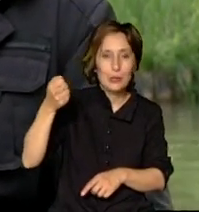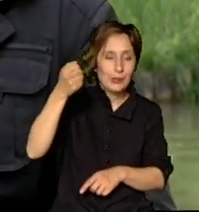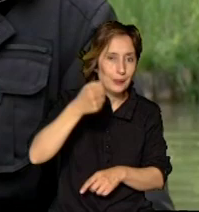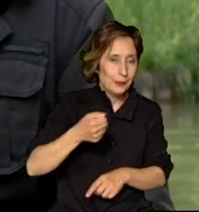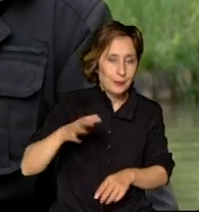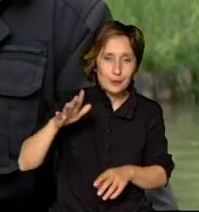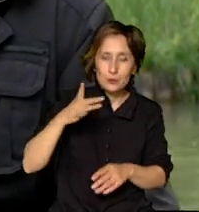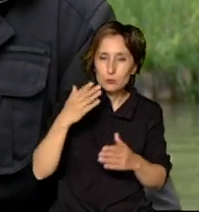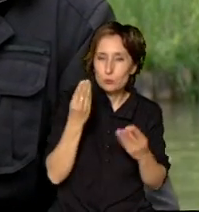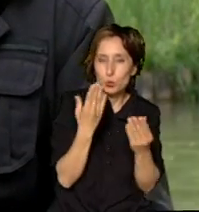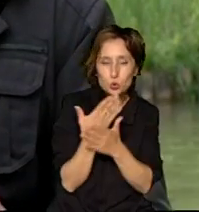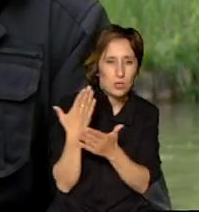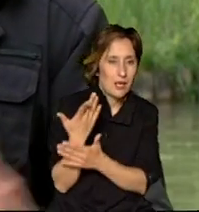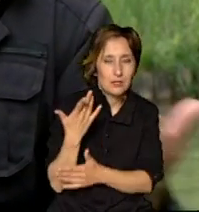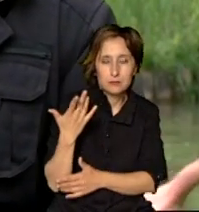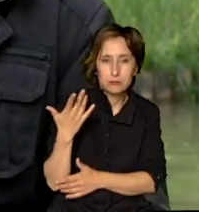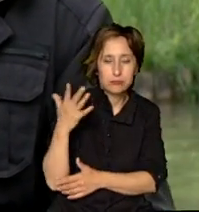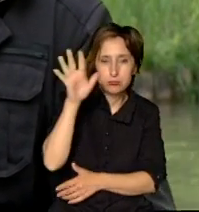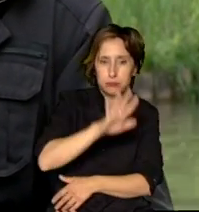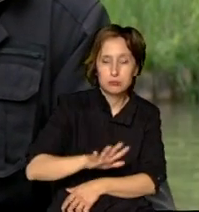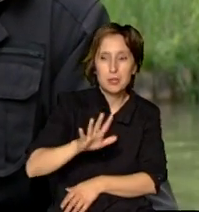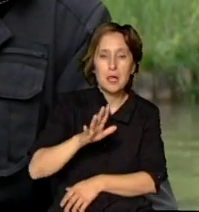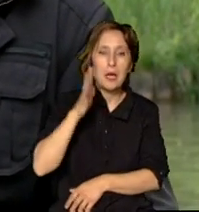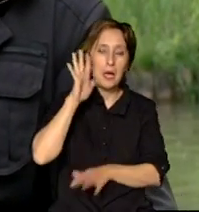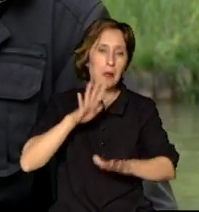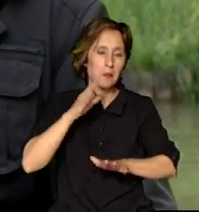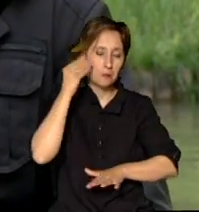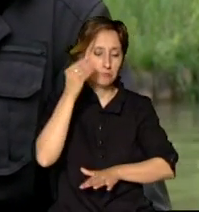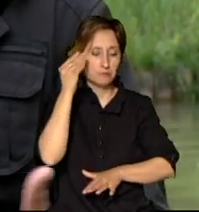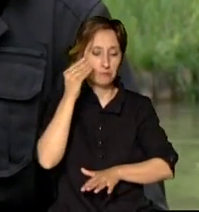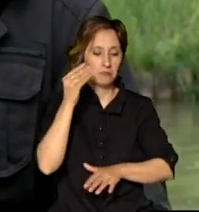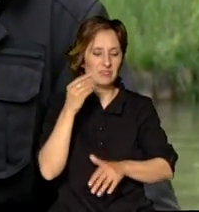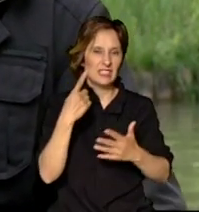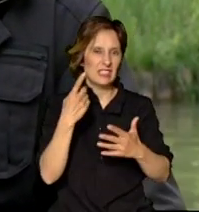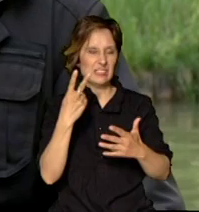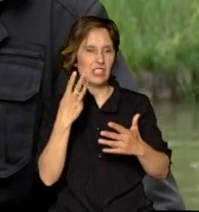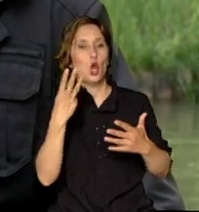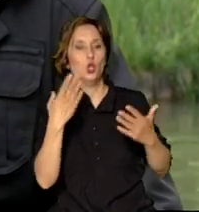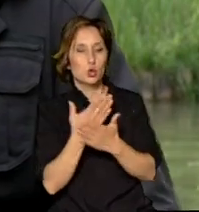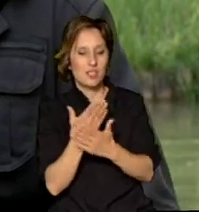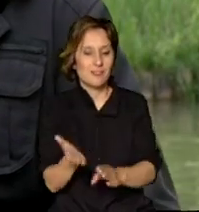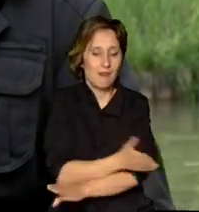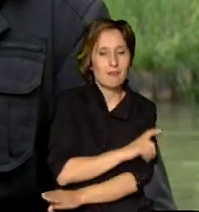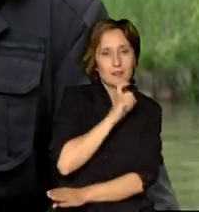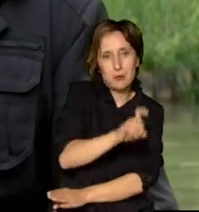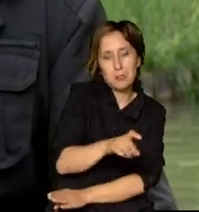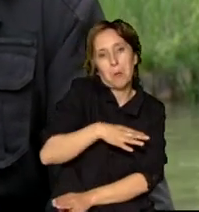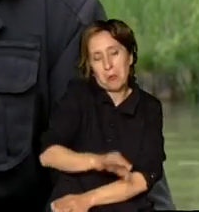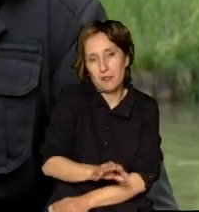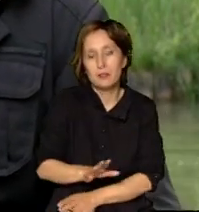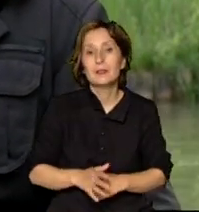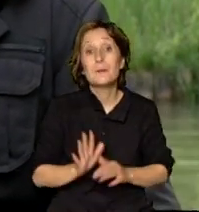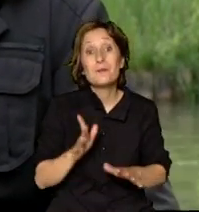estar muchos días con nosotros, pues incluso te puedes aventurar a hacer una predicción a 6, 7, 8 días vista, ¿no? Y luego también es verdad que